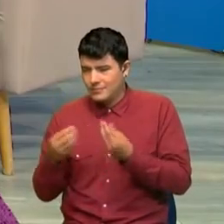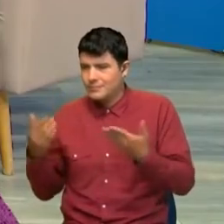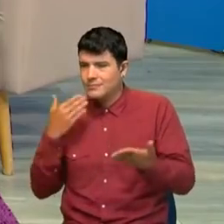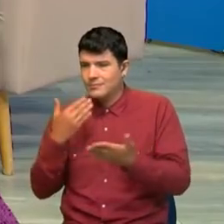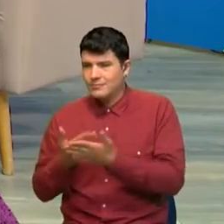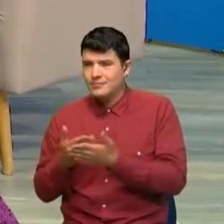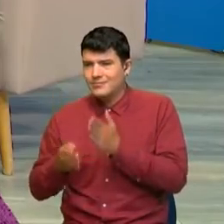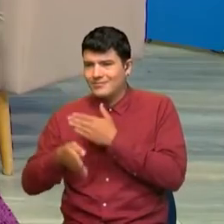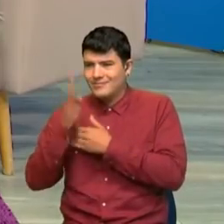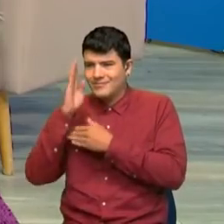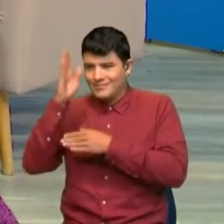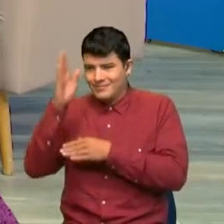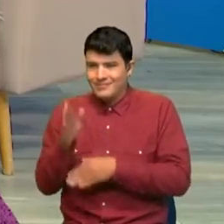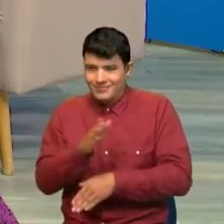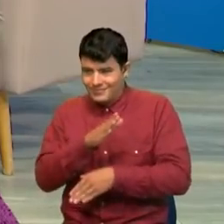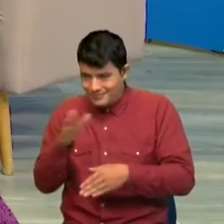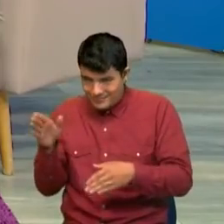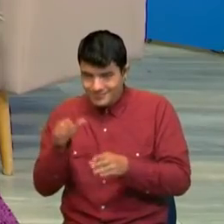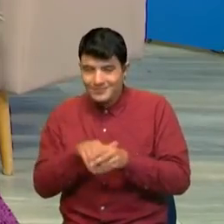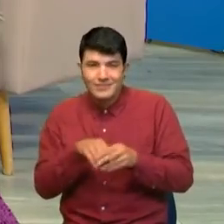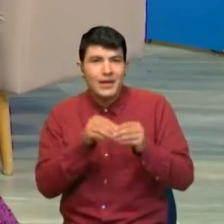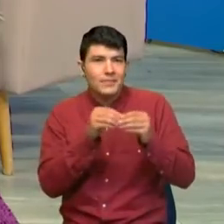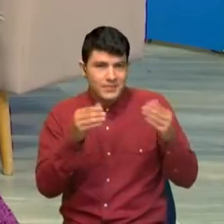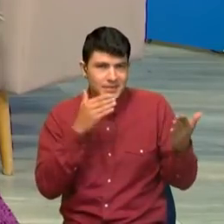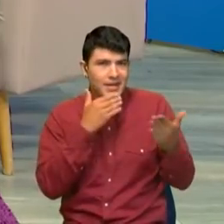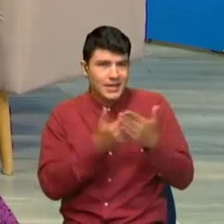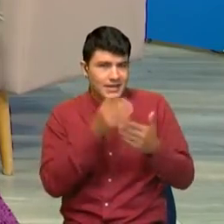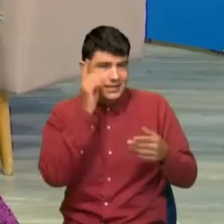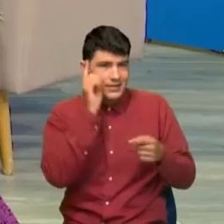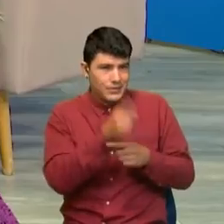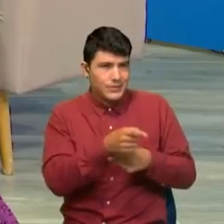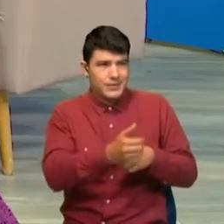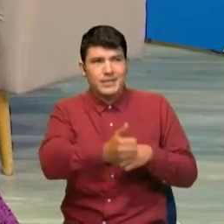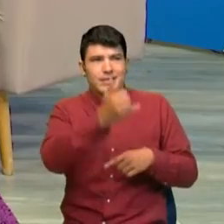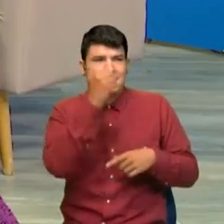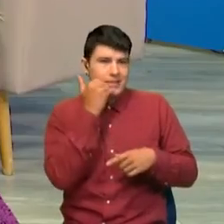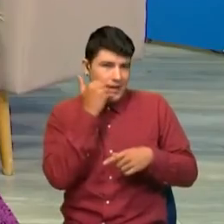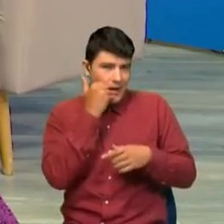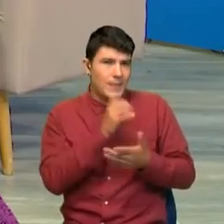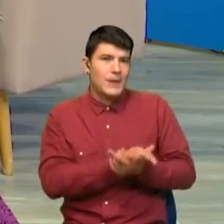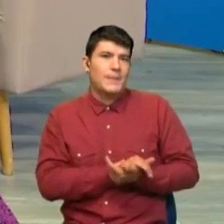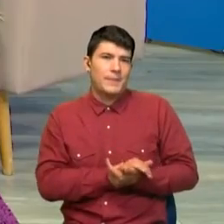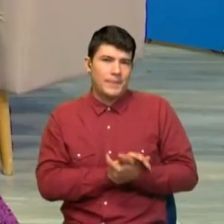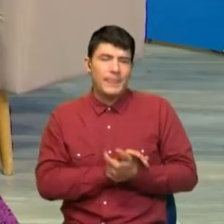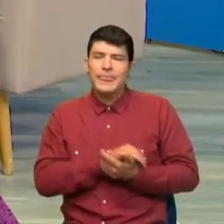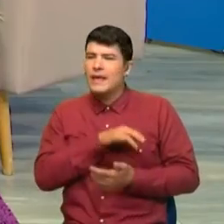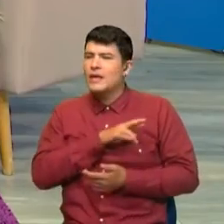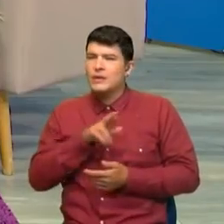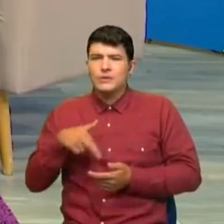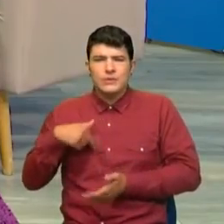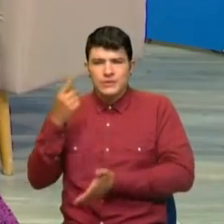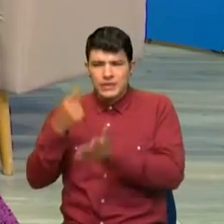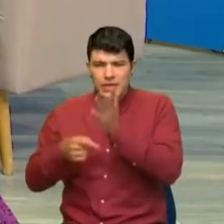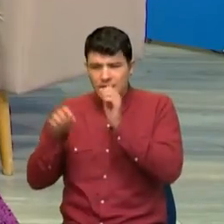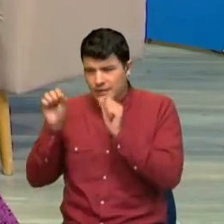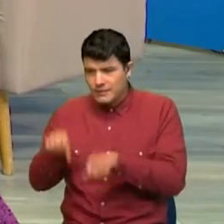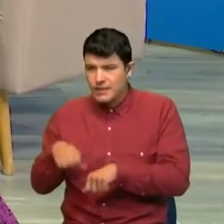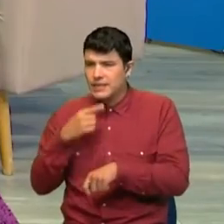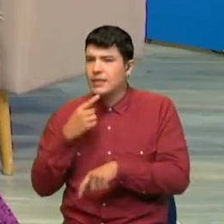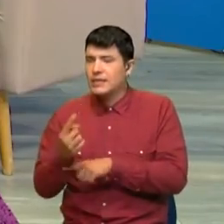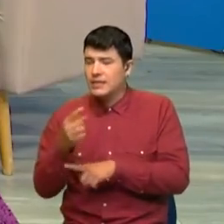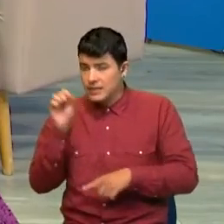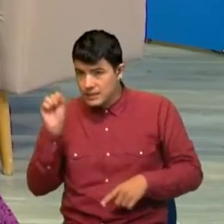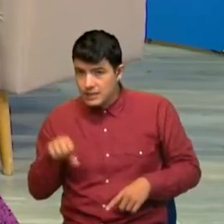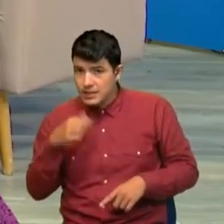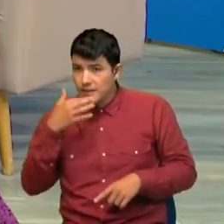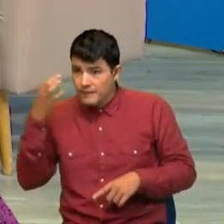Dios les bendiga por todo. Gracias, doña Eugenia. Bueno, ¿qué le podemos decir a nuestra televidente? ¿Es cierto